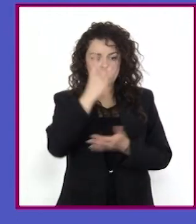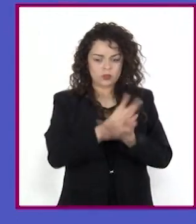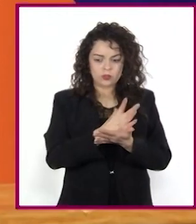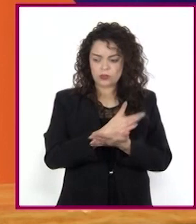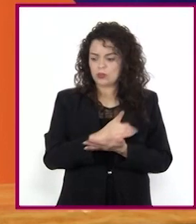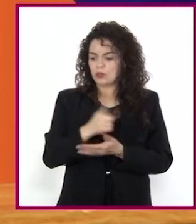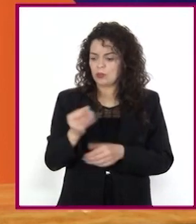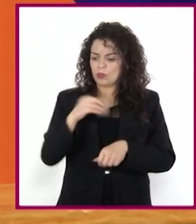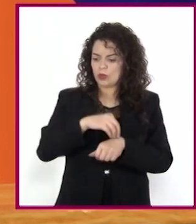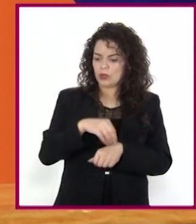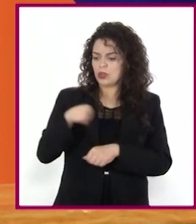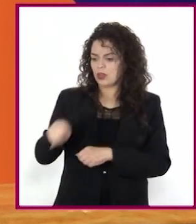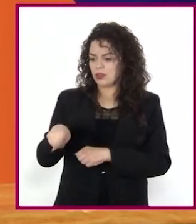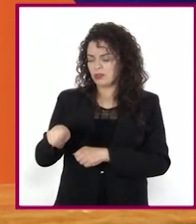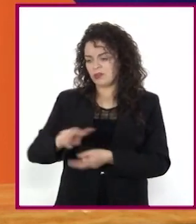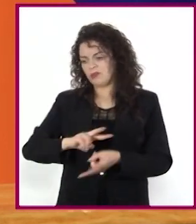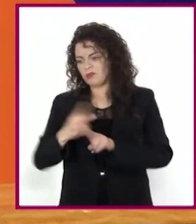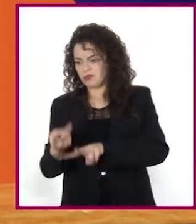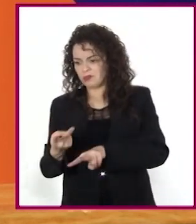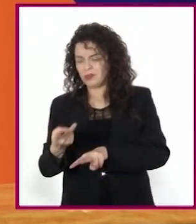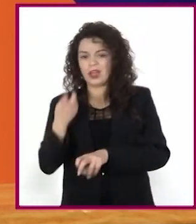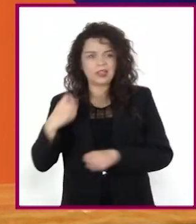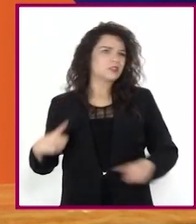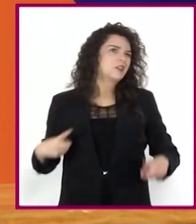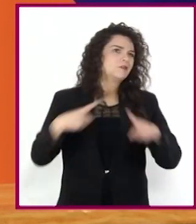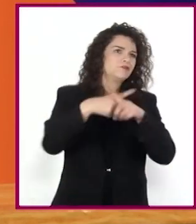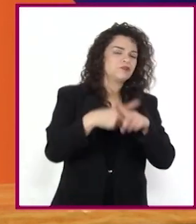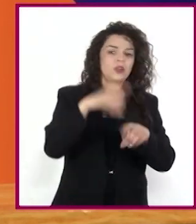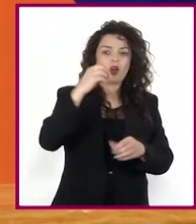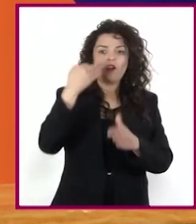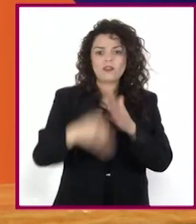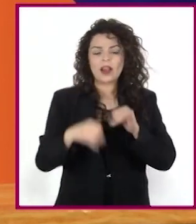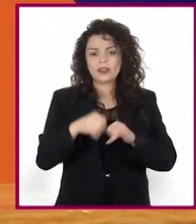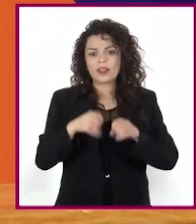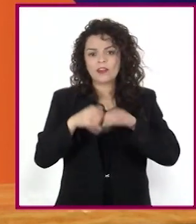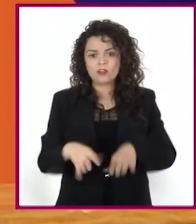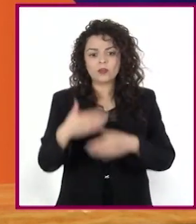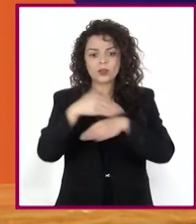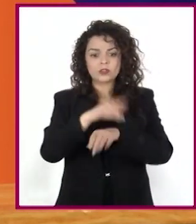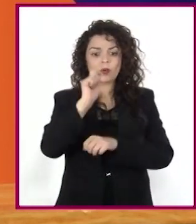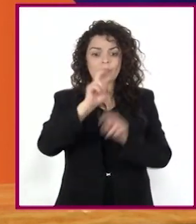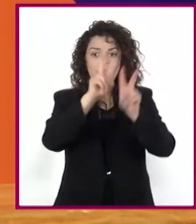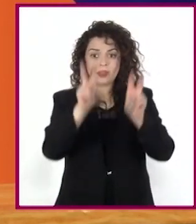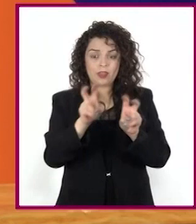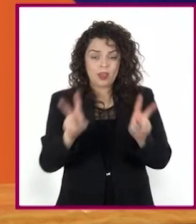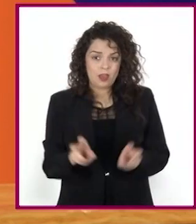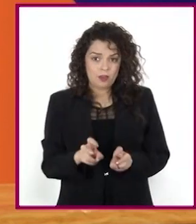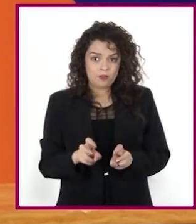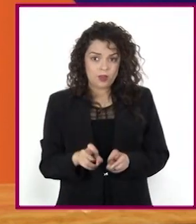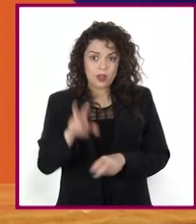una incoherencia, también cuando hace falta información o hay digresiones temáticas. No olviden